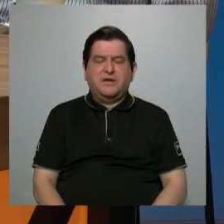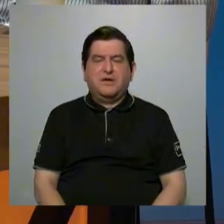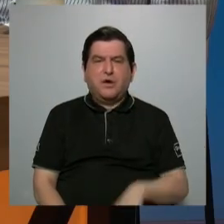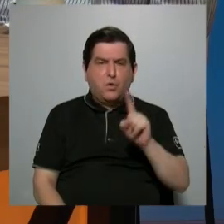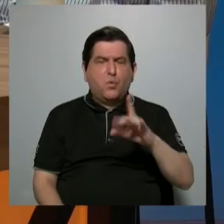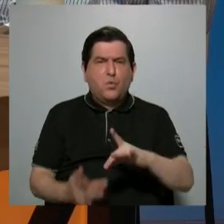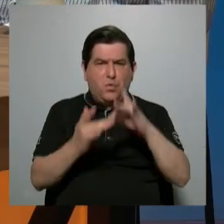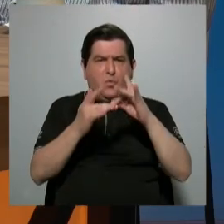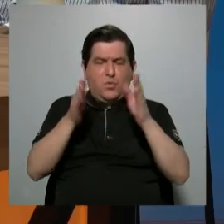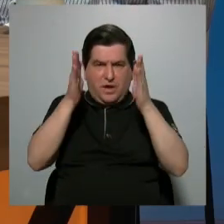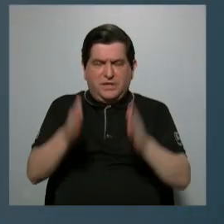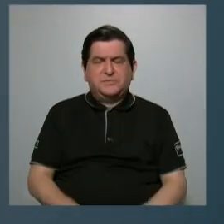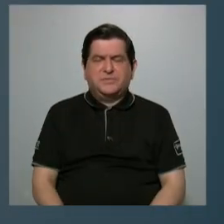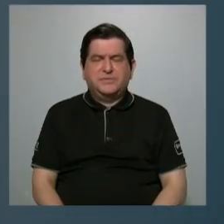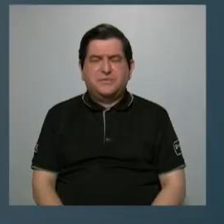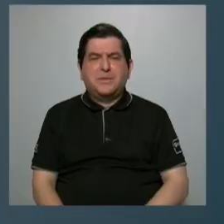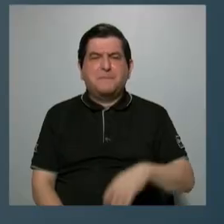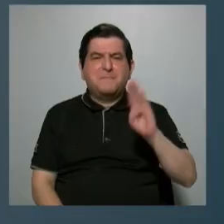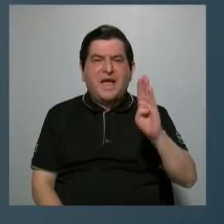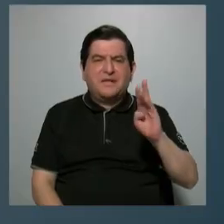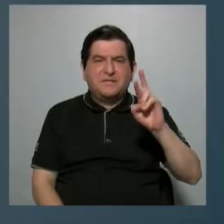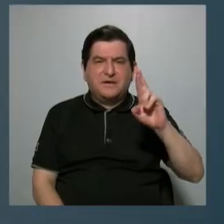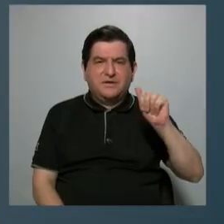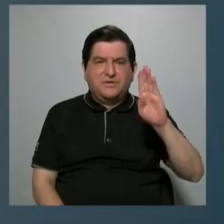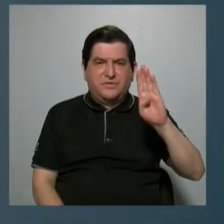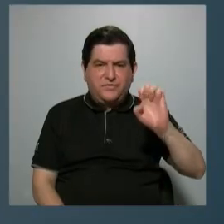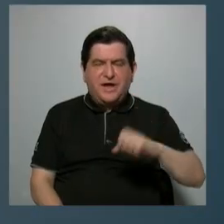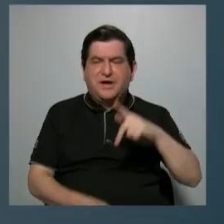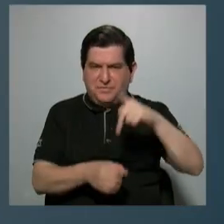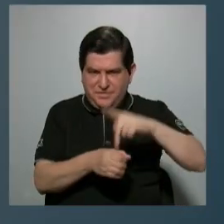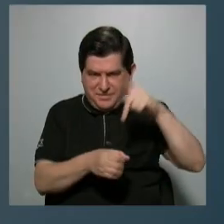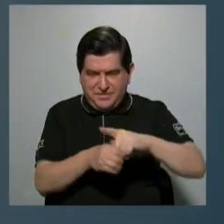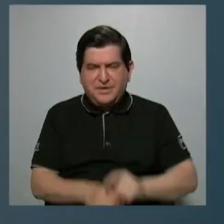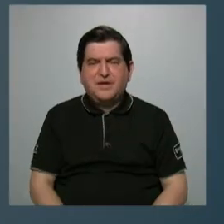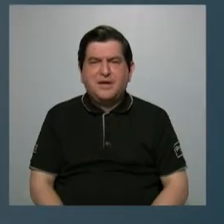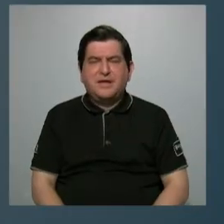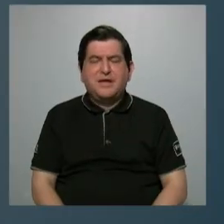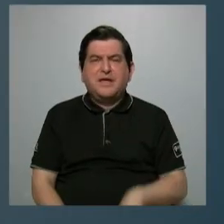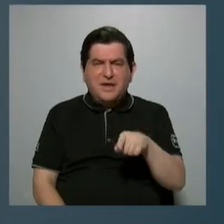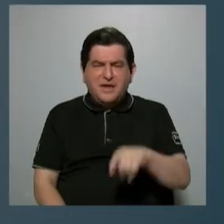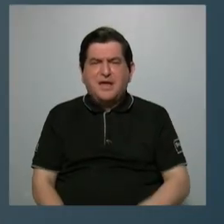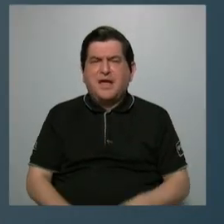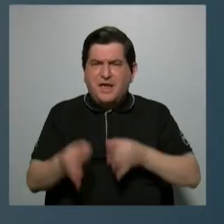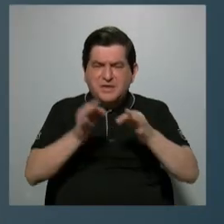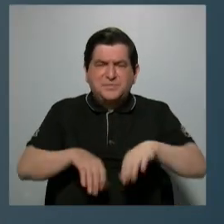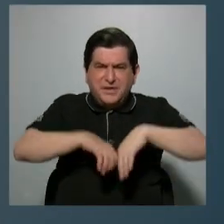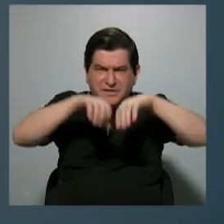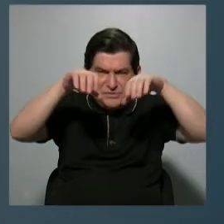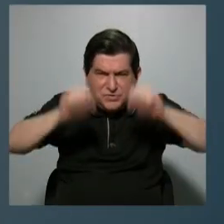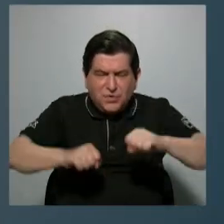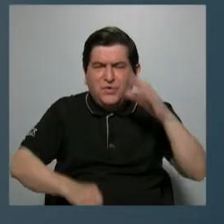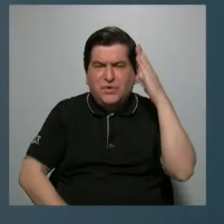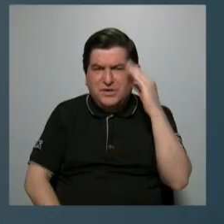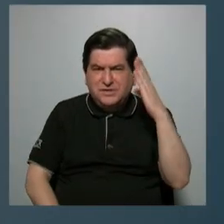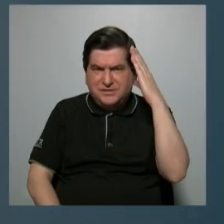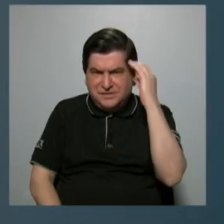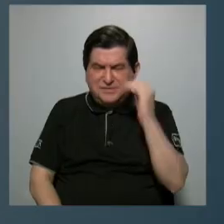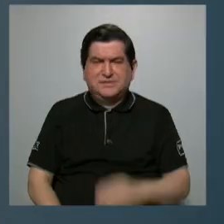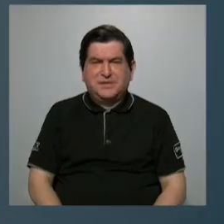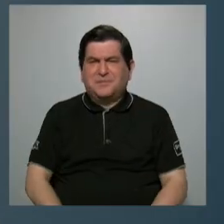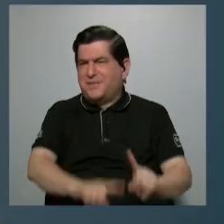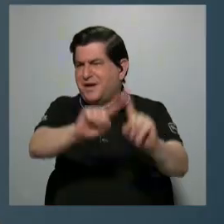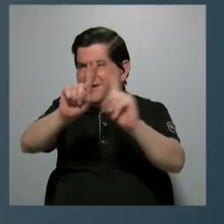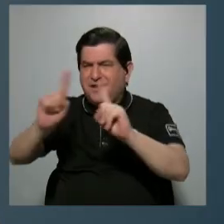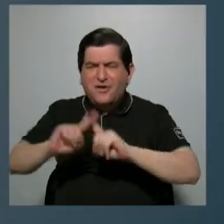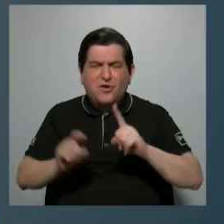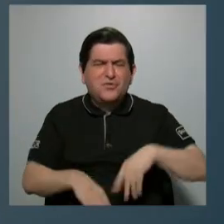Medellín, Beatriz Rabe, vino y participó en el taller y nos sistematizó la gran experiencia que tienen con